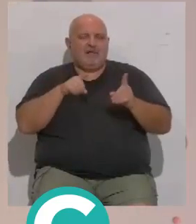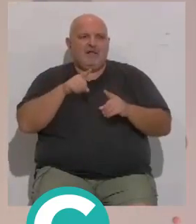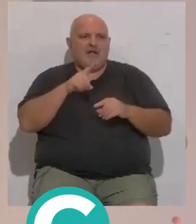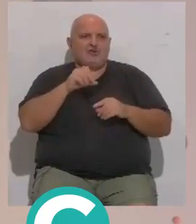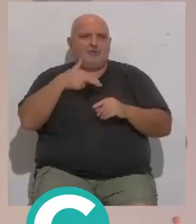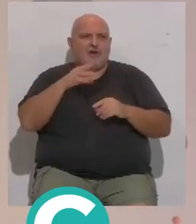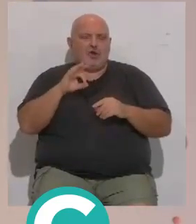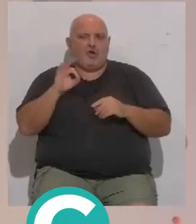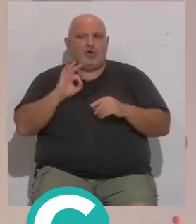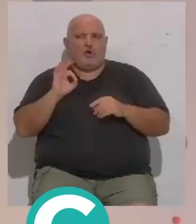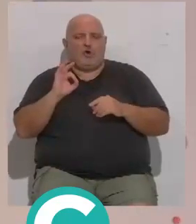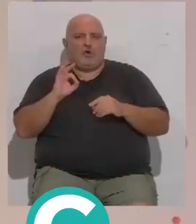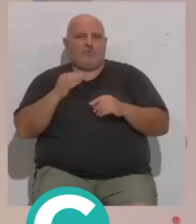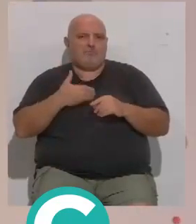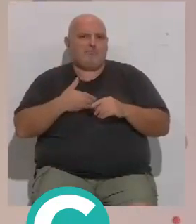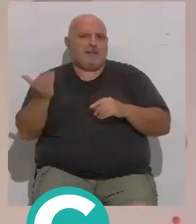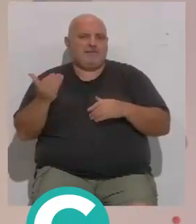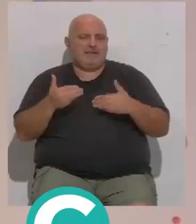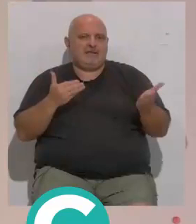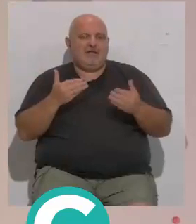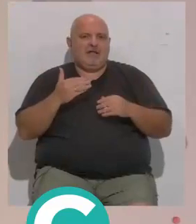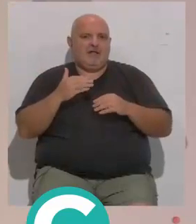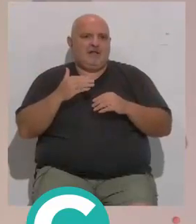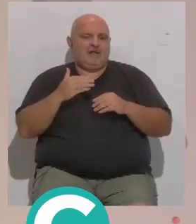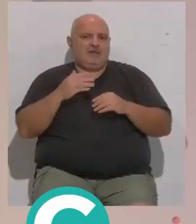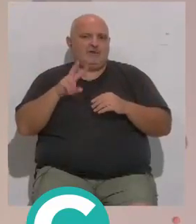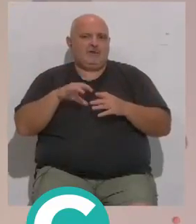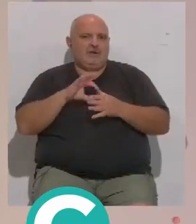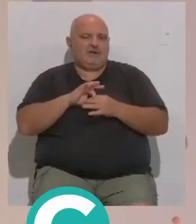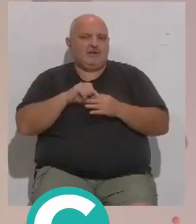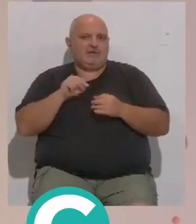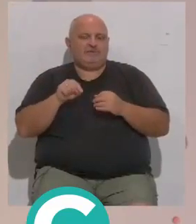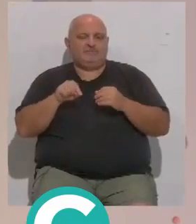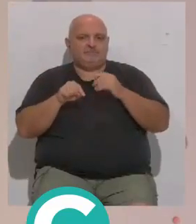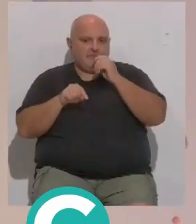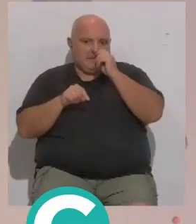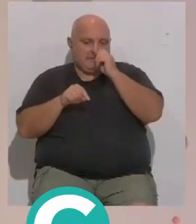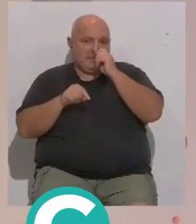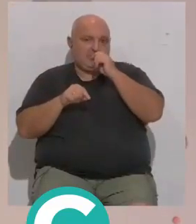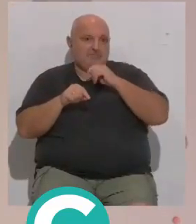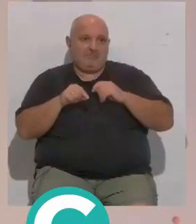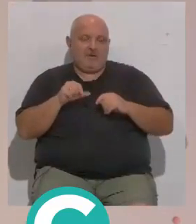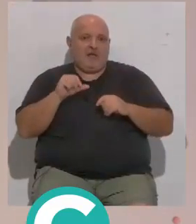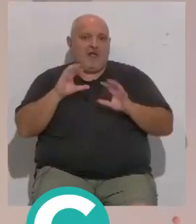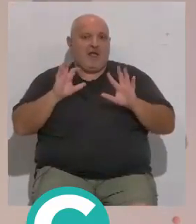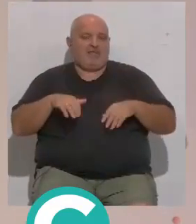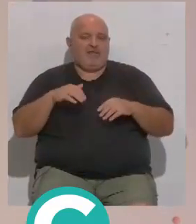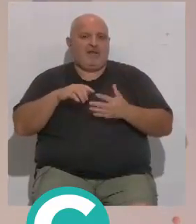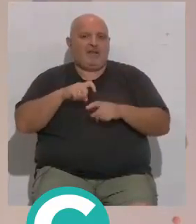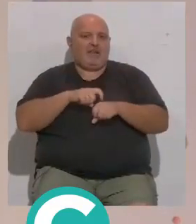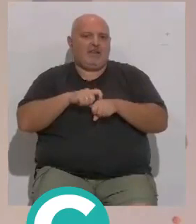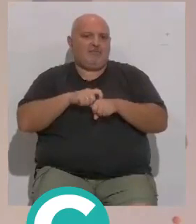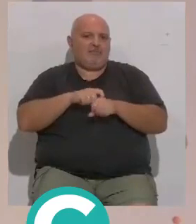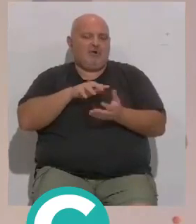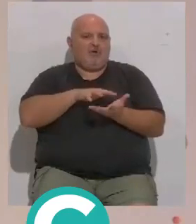Rubén Sobrino, que da un pase también en horizontal que no es rematado, y está claro que al Cádiz a nivel ofensivo le